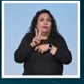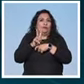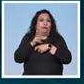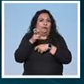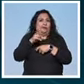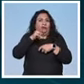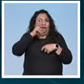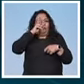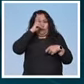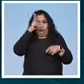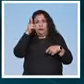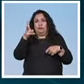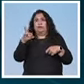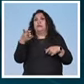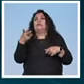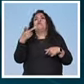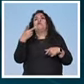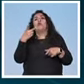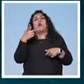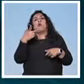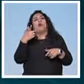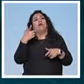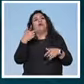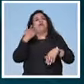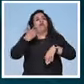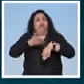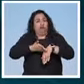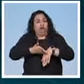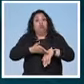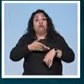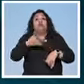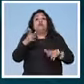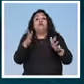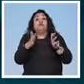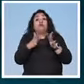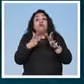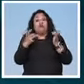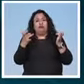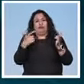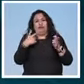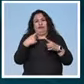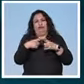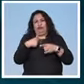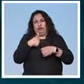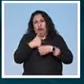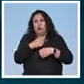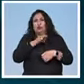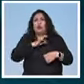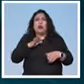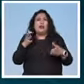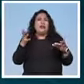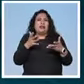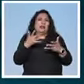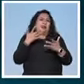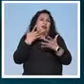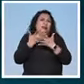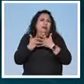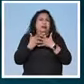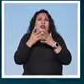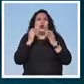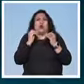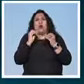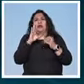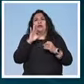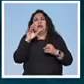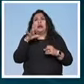esta violencia como delito penal. En Francia, la víctima puede emprender acciones penales o civiles,